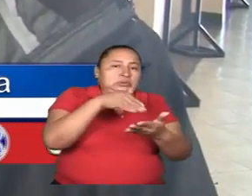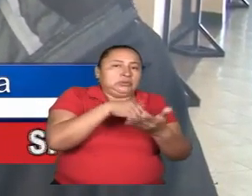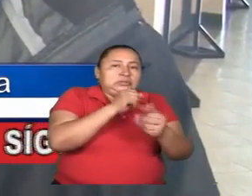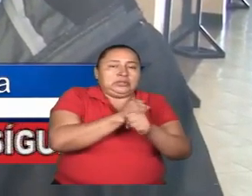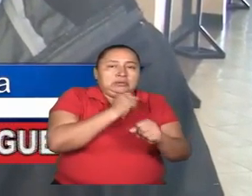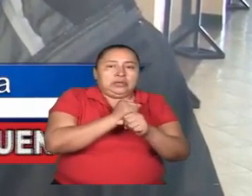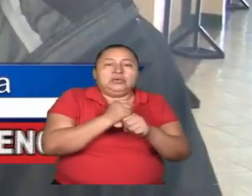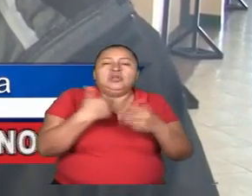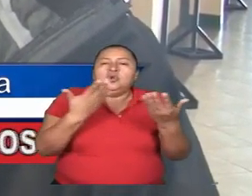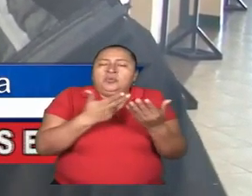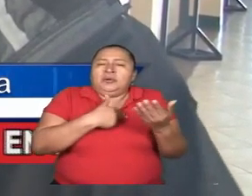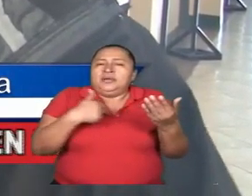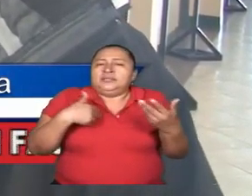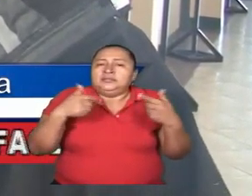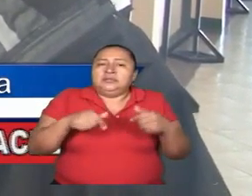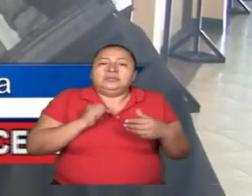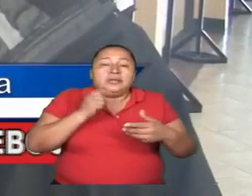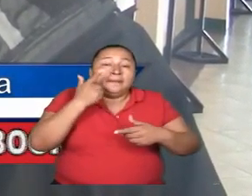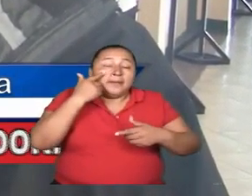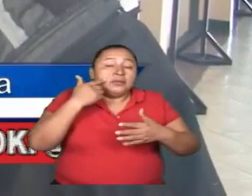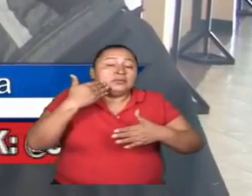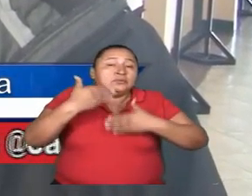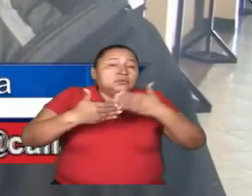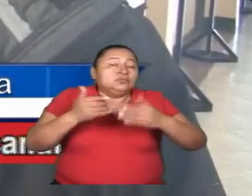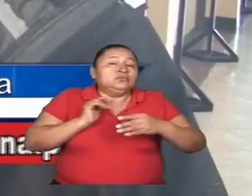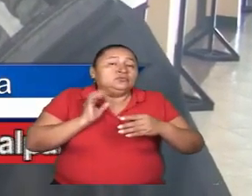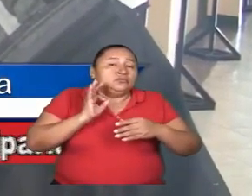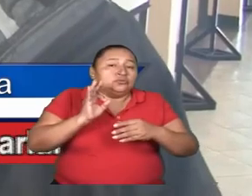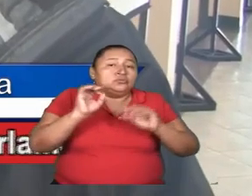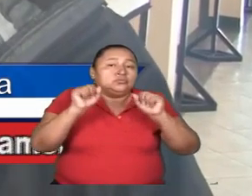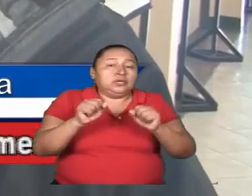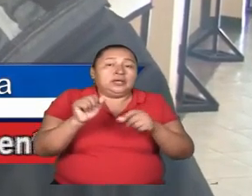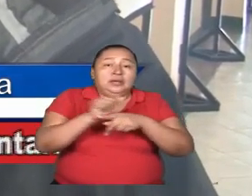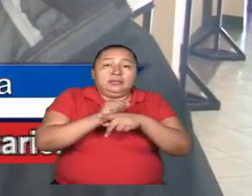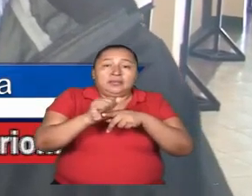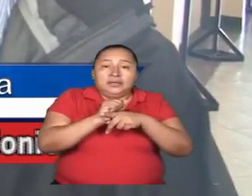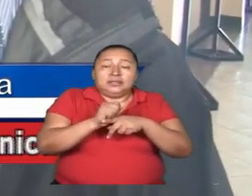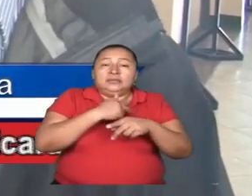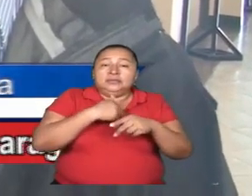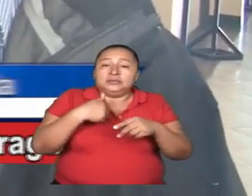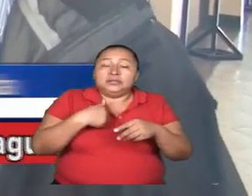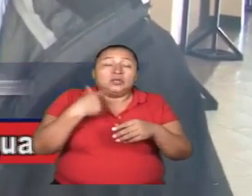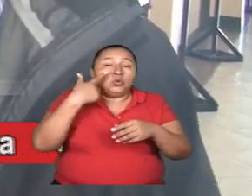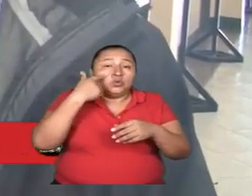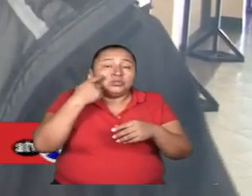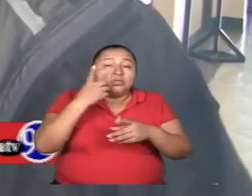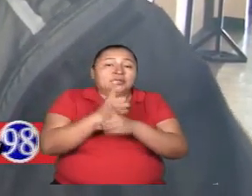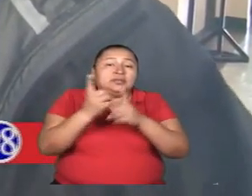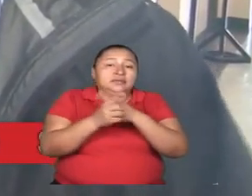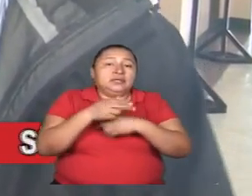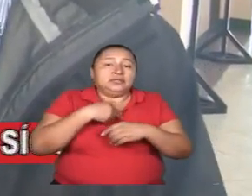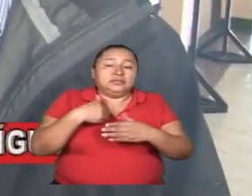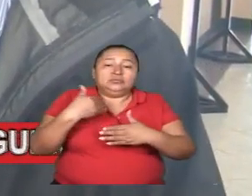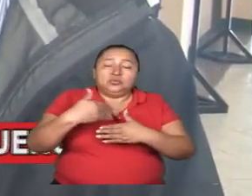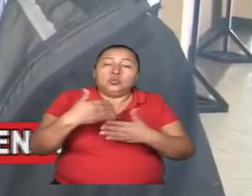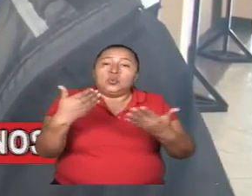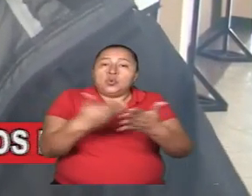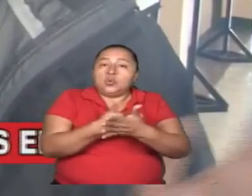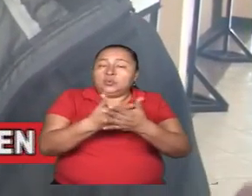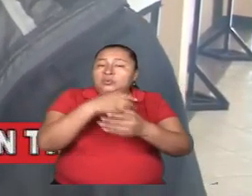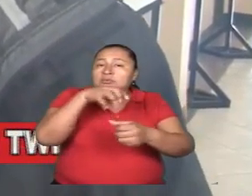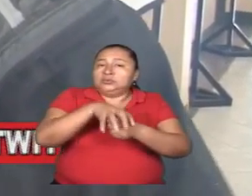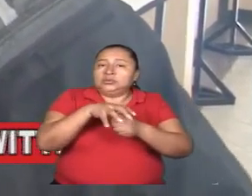jornadas que tenemos que hacer para ir previendo y teniendo en cuenta que la práctica, el ejercicio y el conocimiento es lo que te va a permitir enfrentar una situación